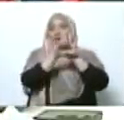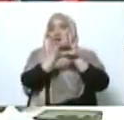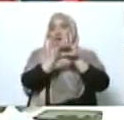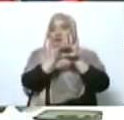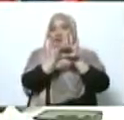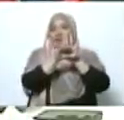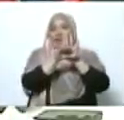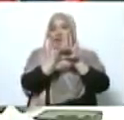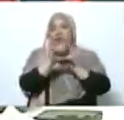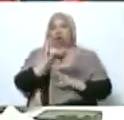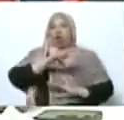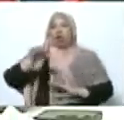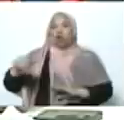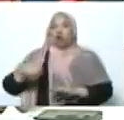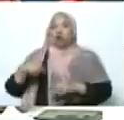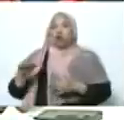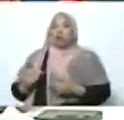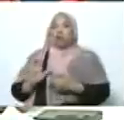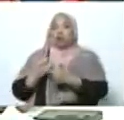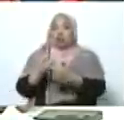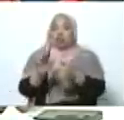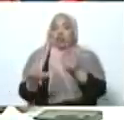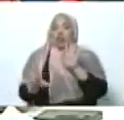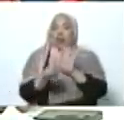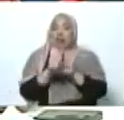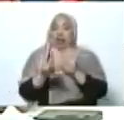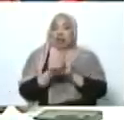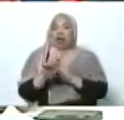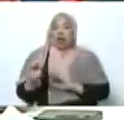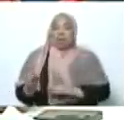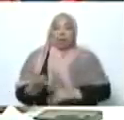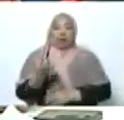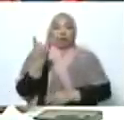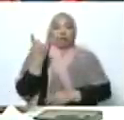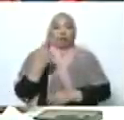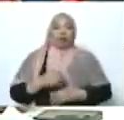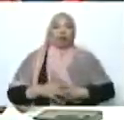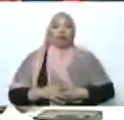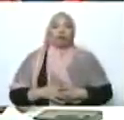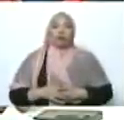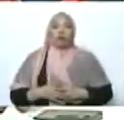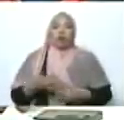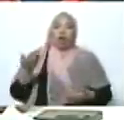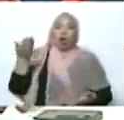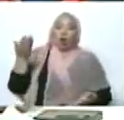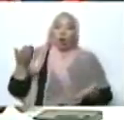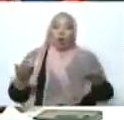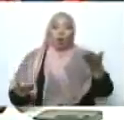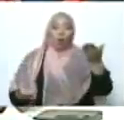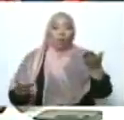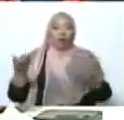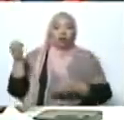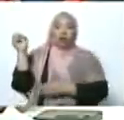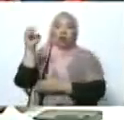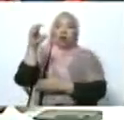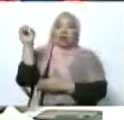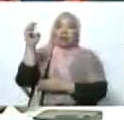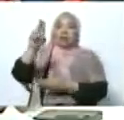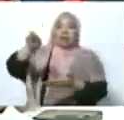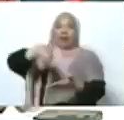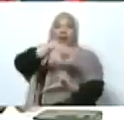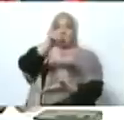que nosotros presentamos cuando hicimos la primera comparecencia allí en la Asamblea Nacional